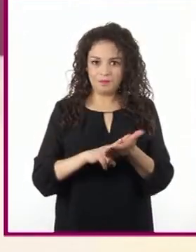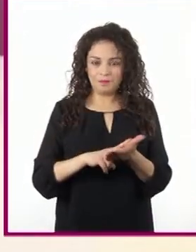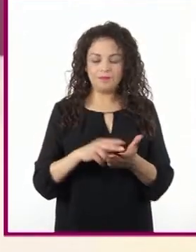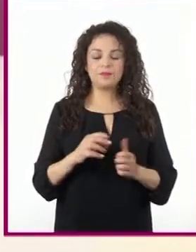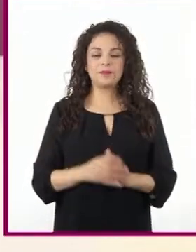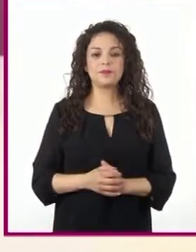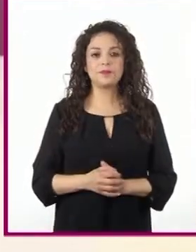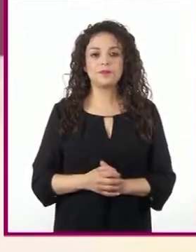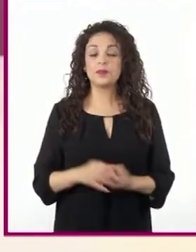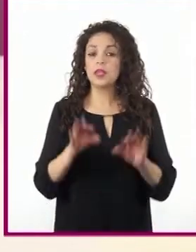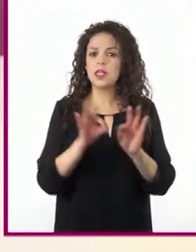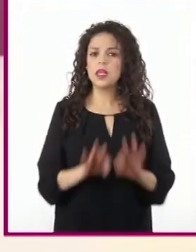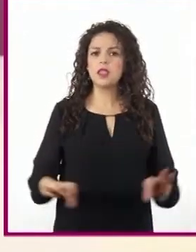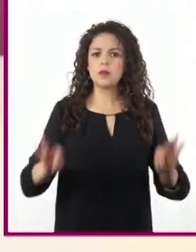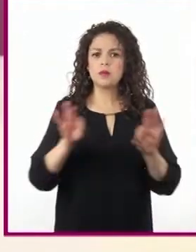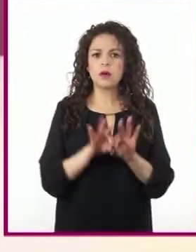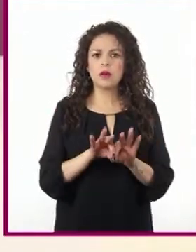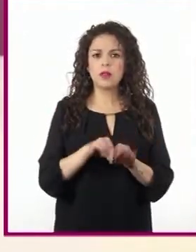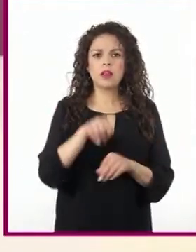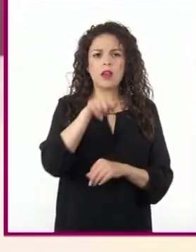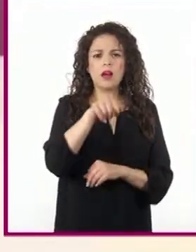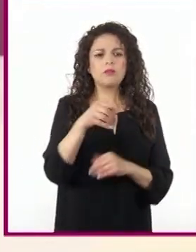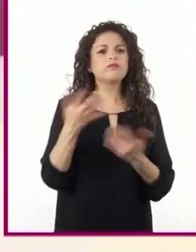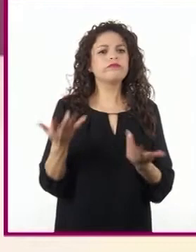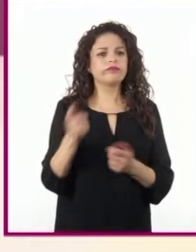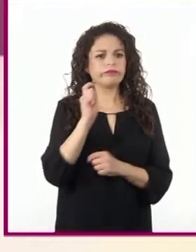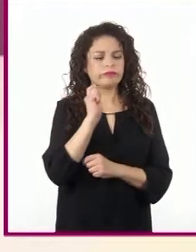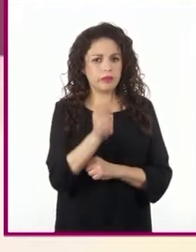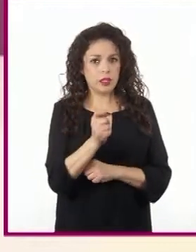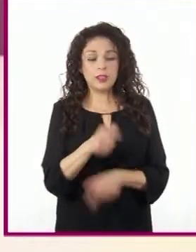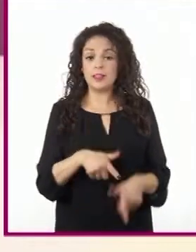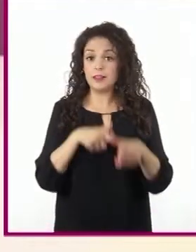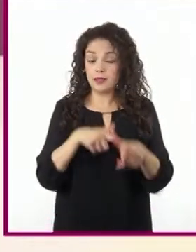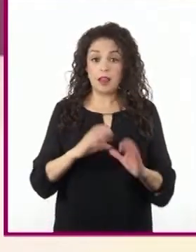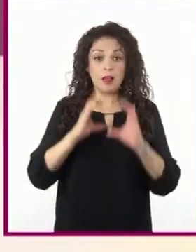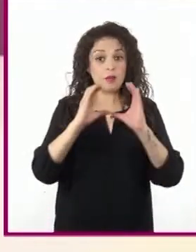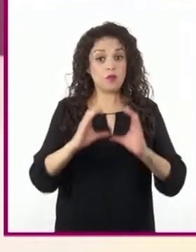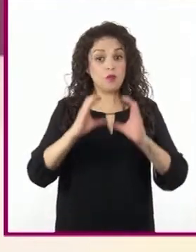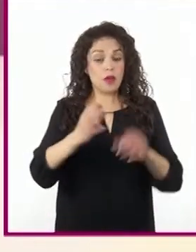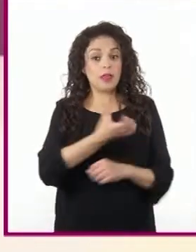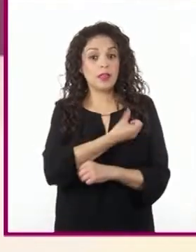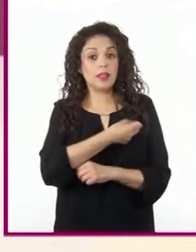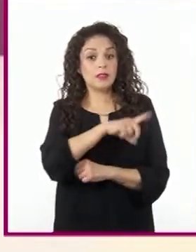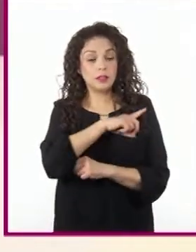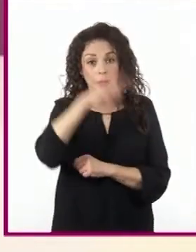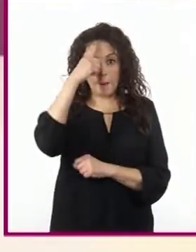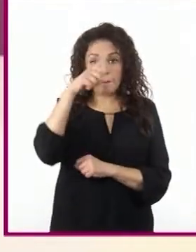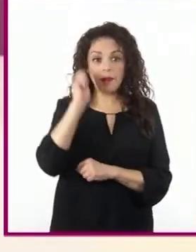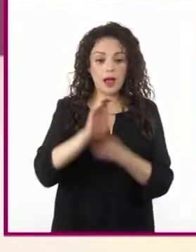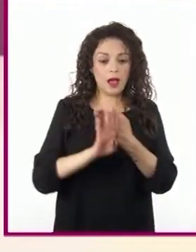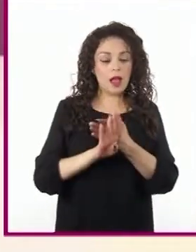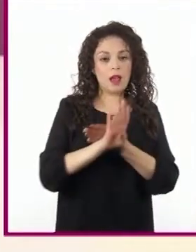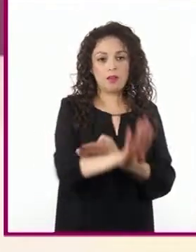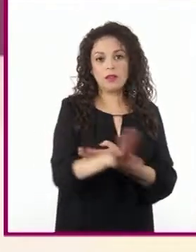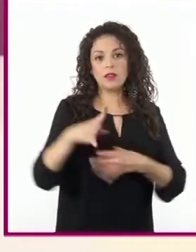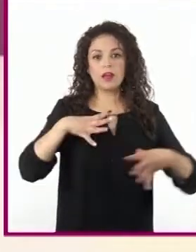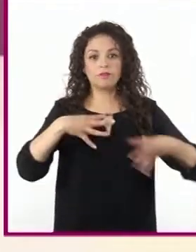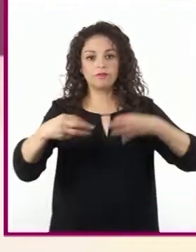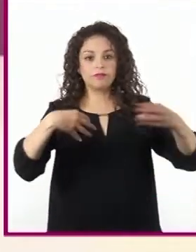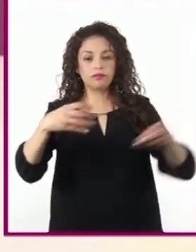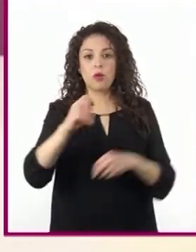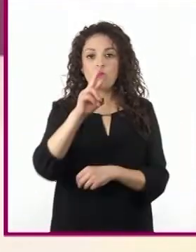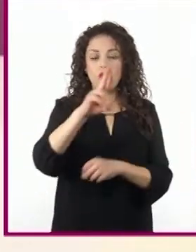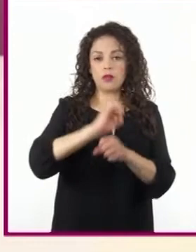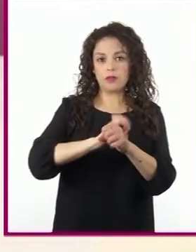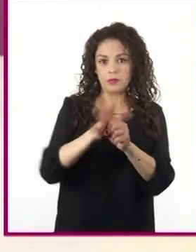Es importante que no bajen la guardia en cuanto a las medidas de higiene para que evitemos el contagio por COVID-19. Laven